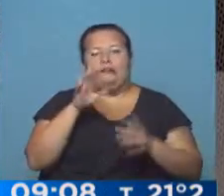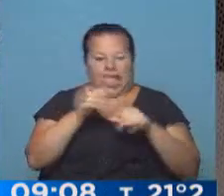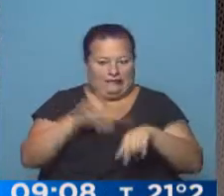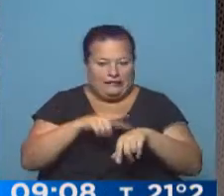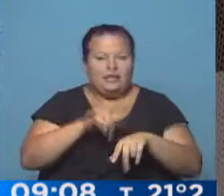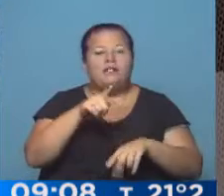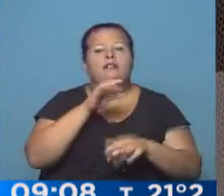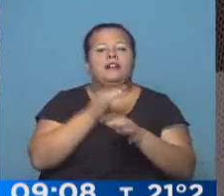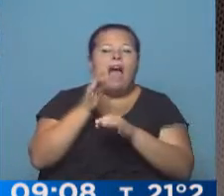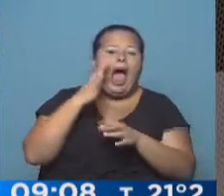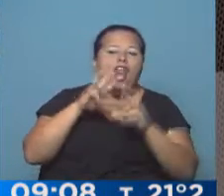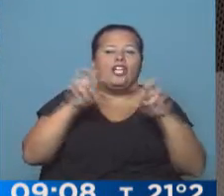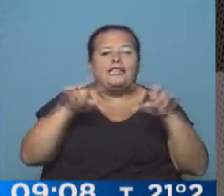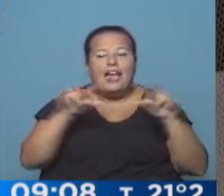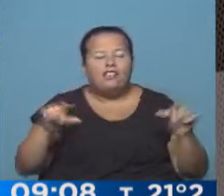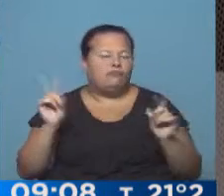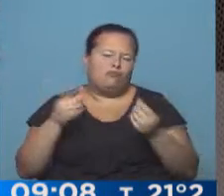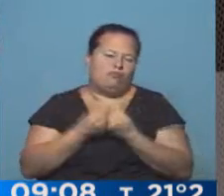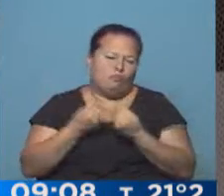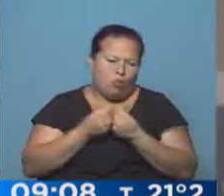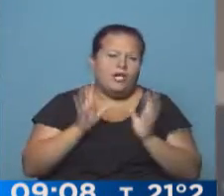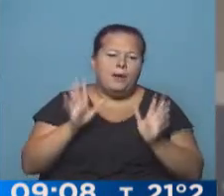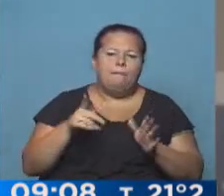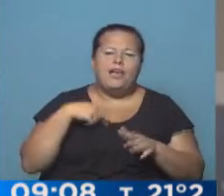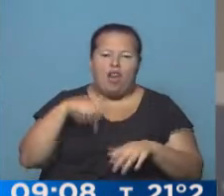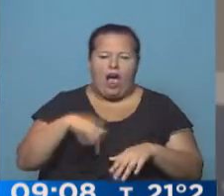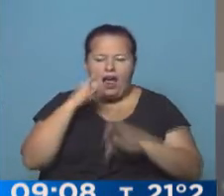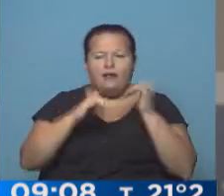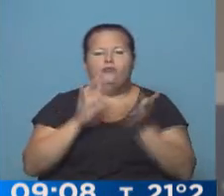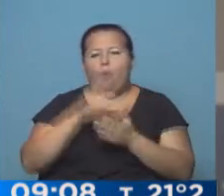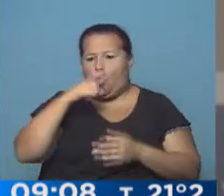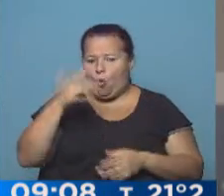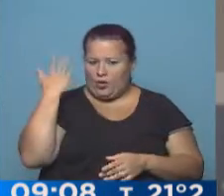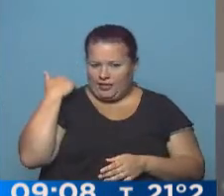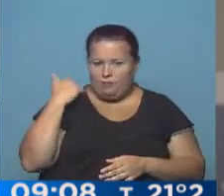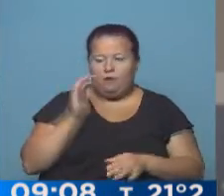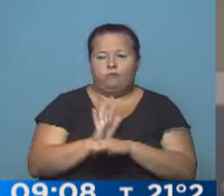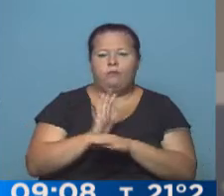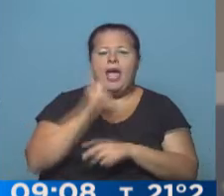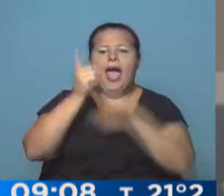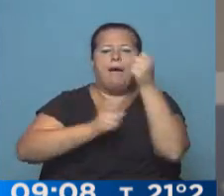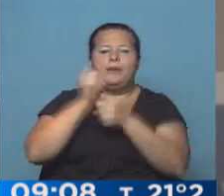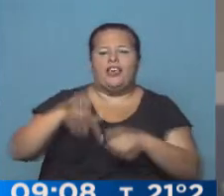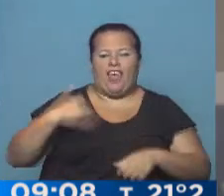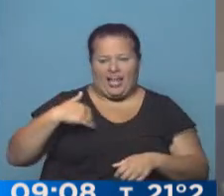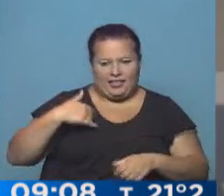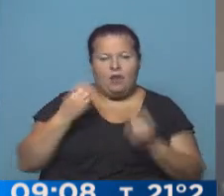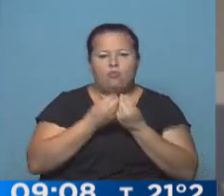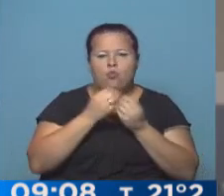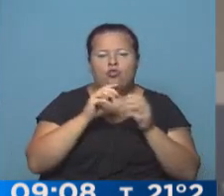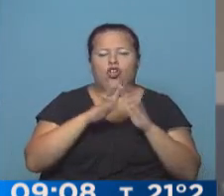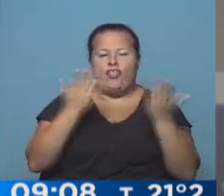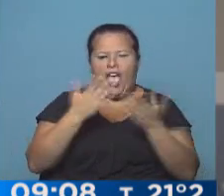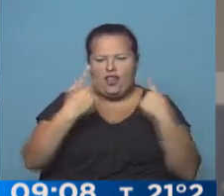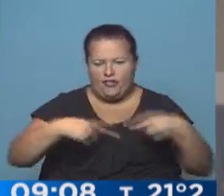acaba el tiempo a buscar a recomendar a con un texto algo no hay muchísimos pero dice que este que estamos refiriendo que fue el último se llama el empresario argentino tiene varias ediciones en